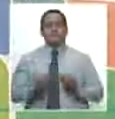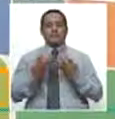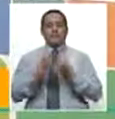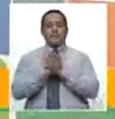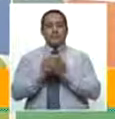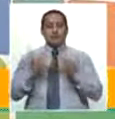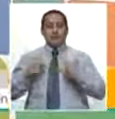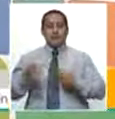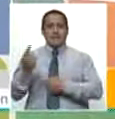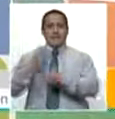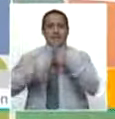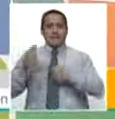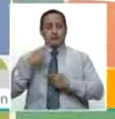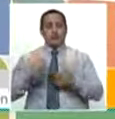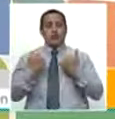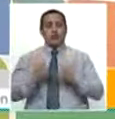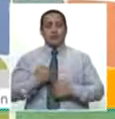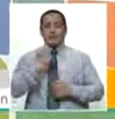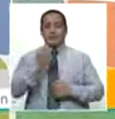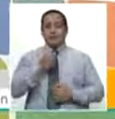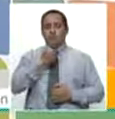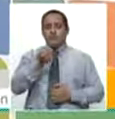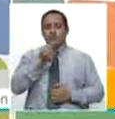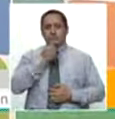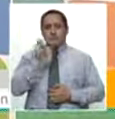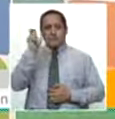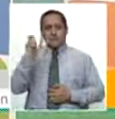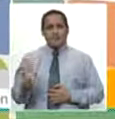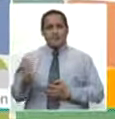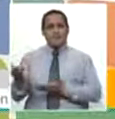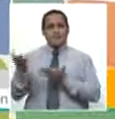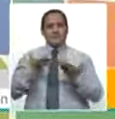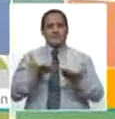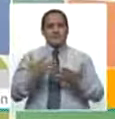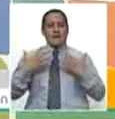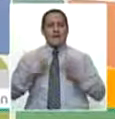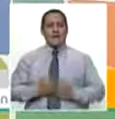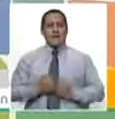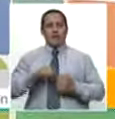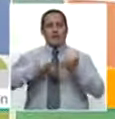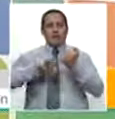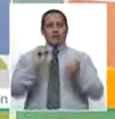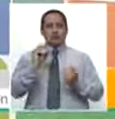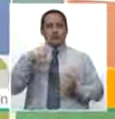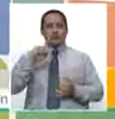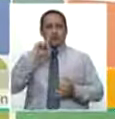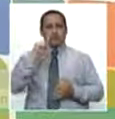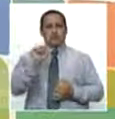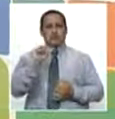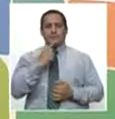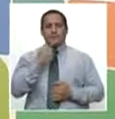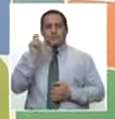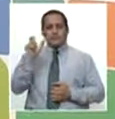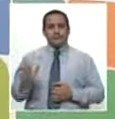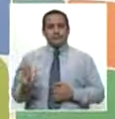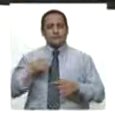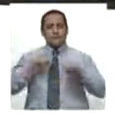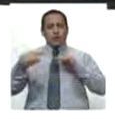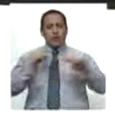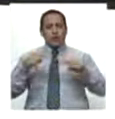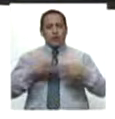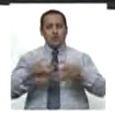Amigos, ya estamos de regreso y ahora con nuestra entrevista central. Nuestra invitada es la doctora Sonia Povic. Ella es justamente